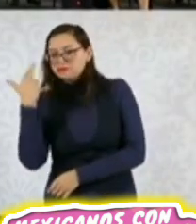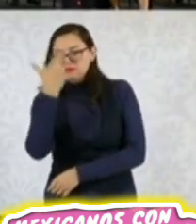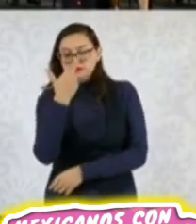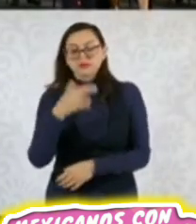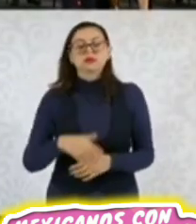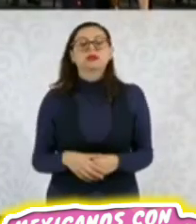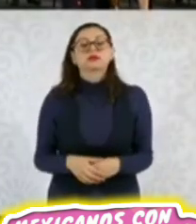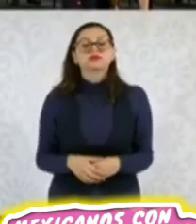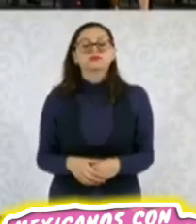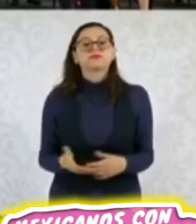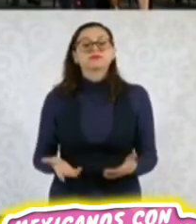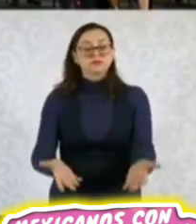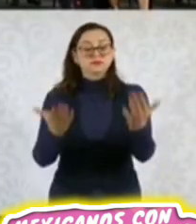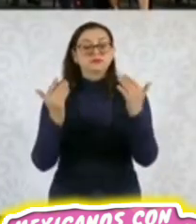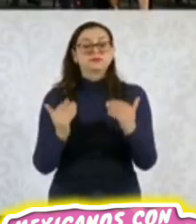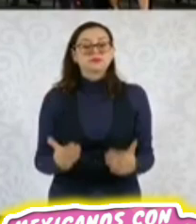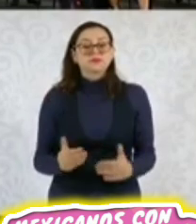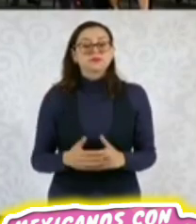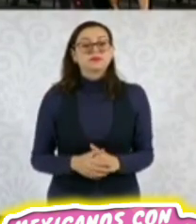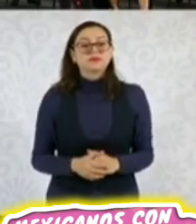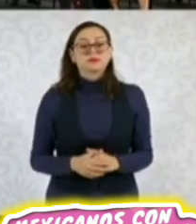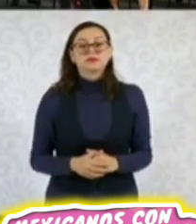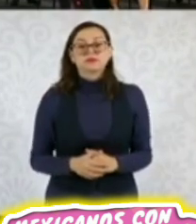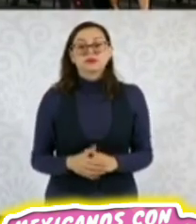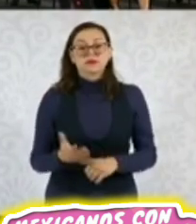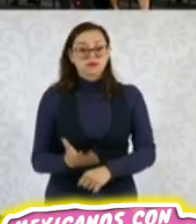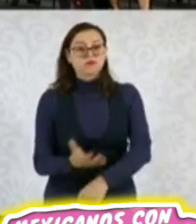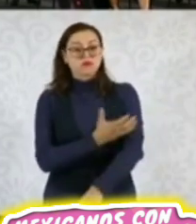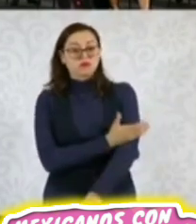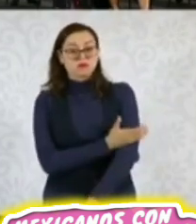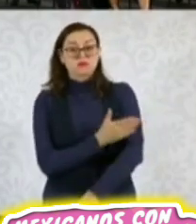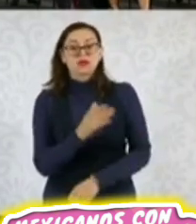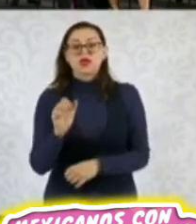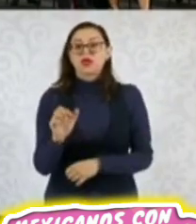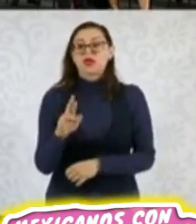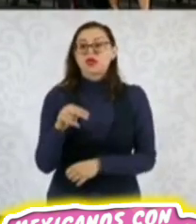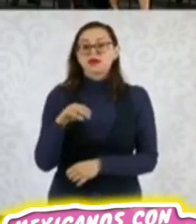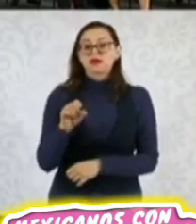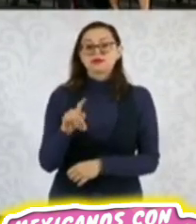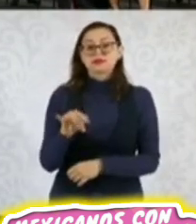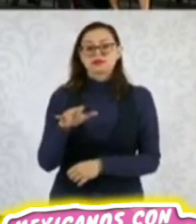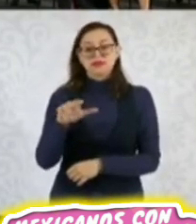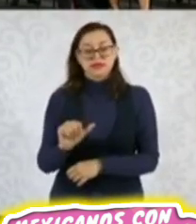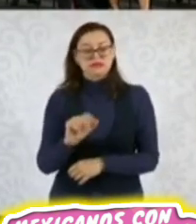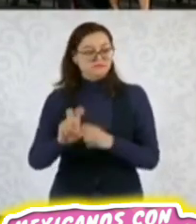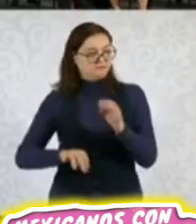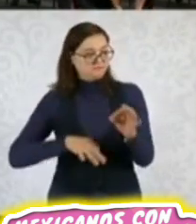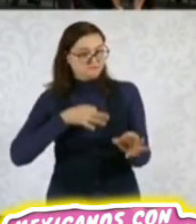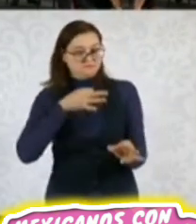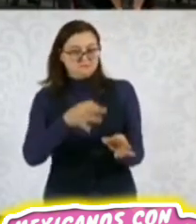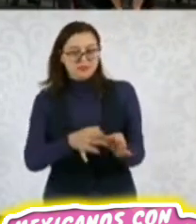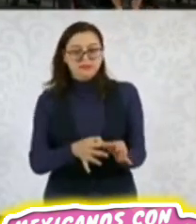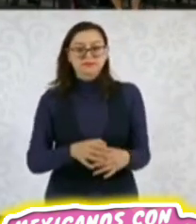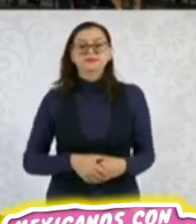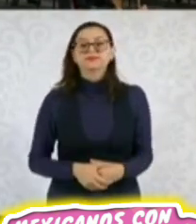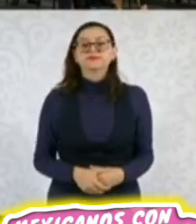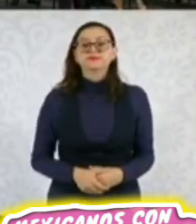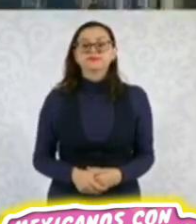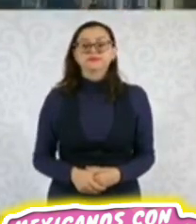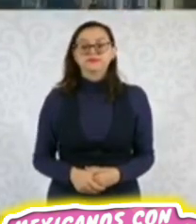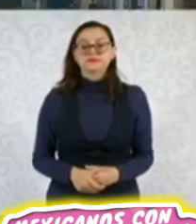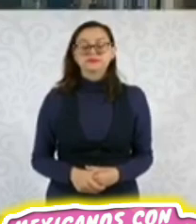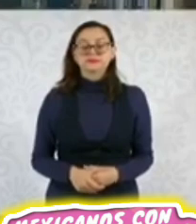Y bueno, esto le toca a la compañera Ernestina. Por mi parte es cuanto, presidente.